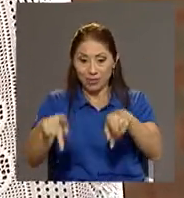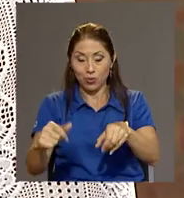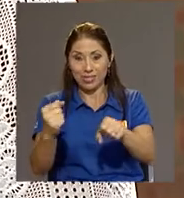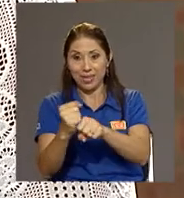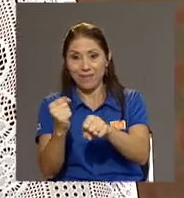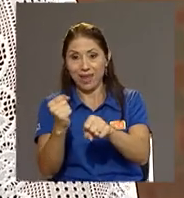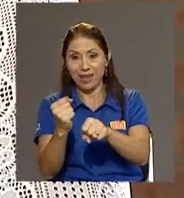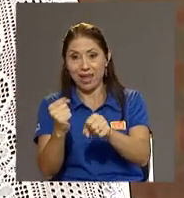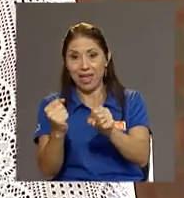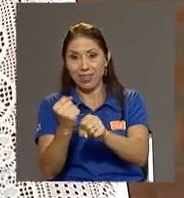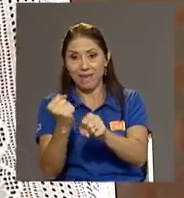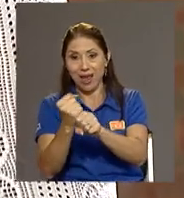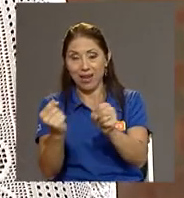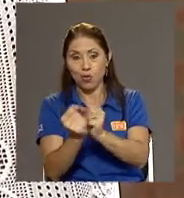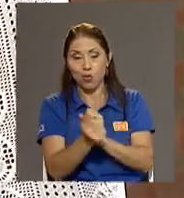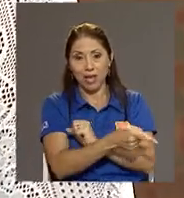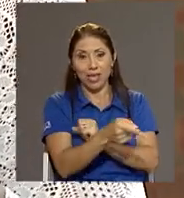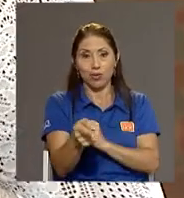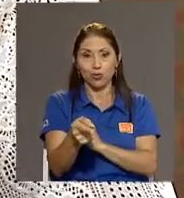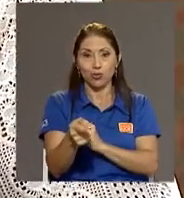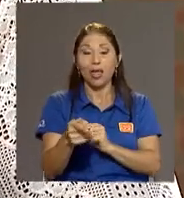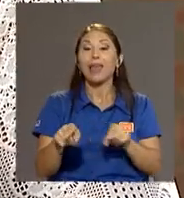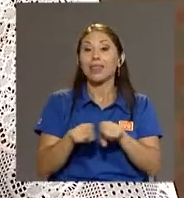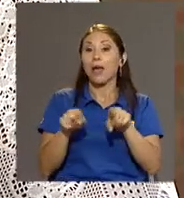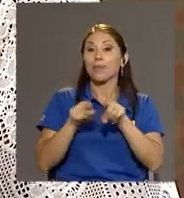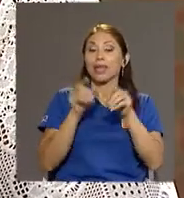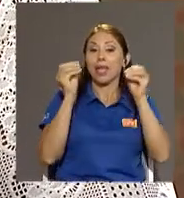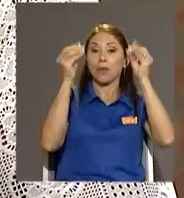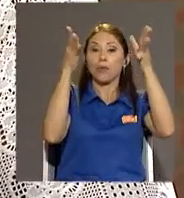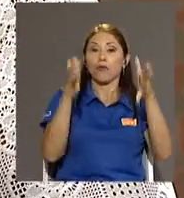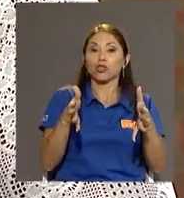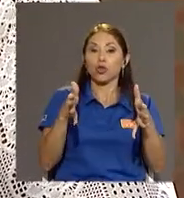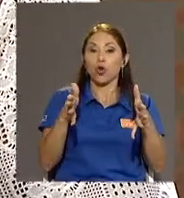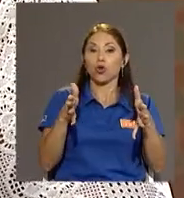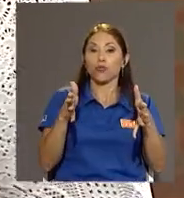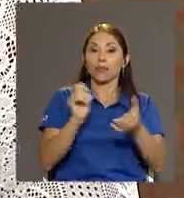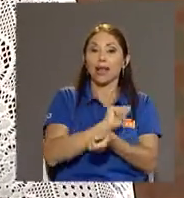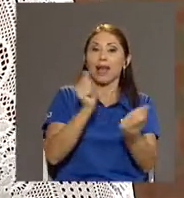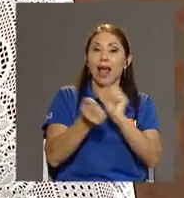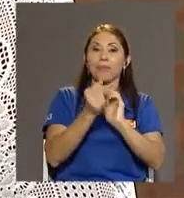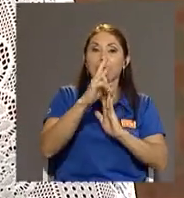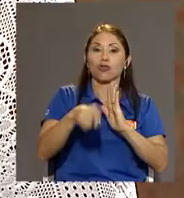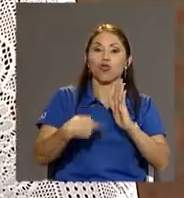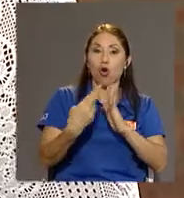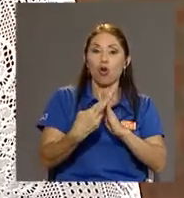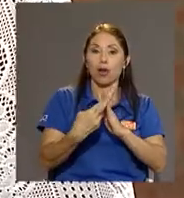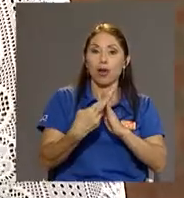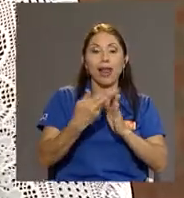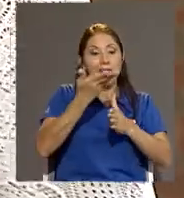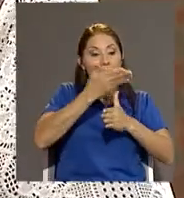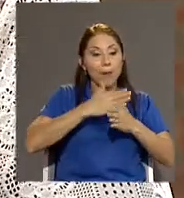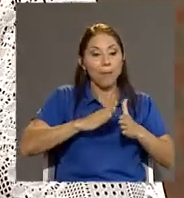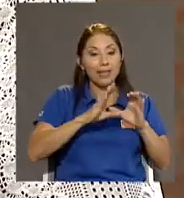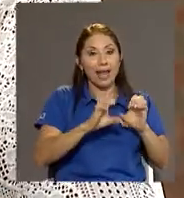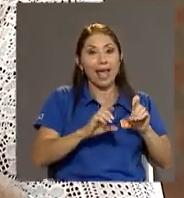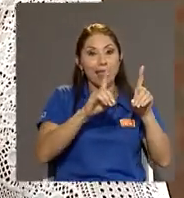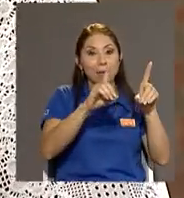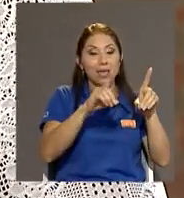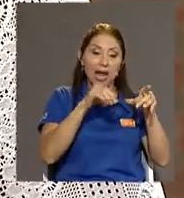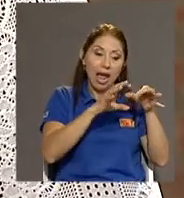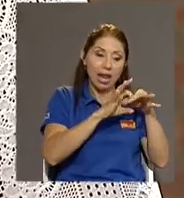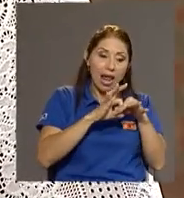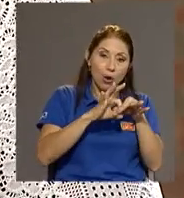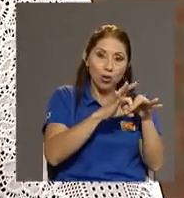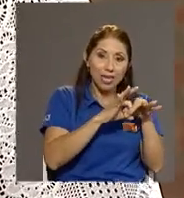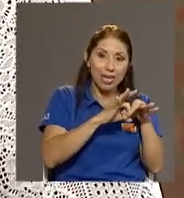y el profesor cambia su rol en la parte académica, coordina la parte académica, pero luego en